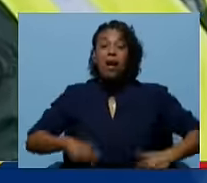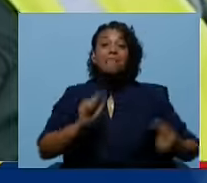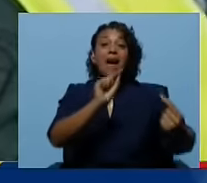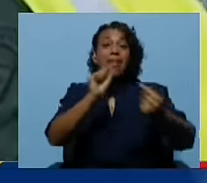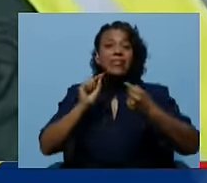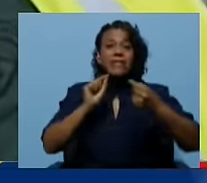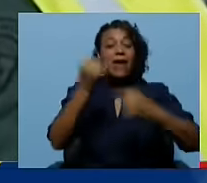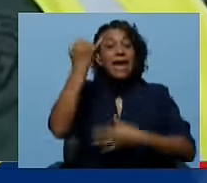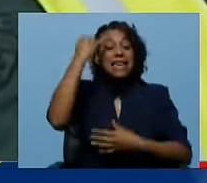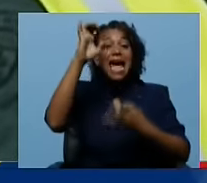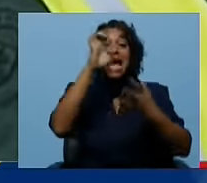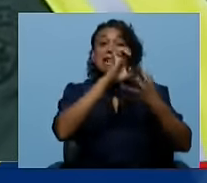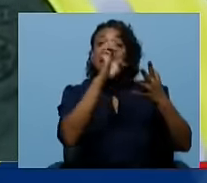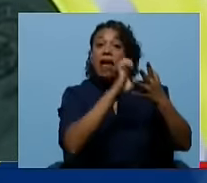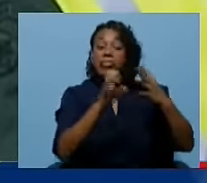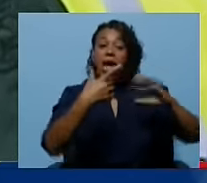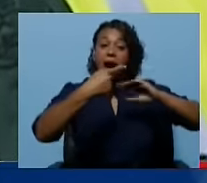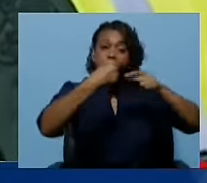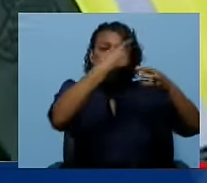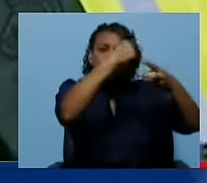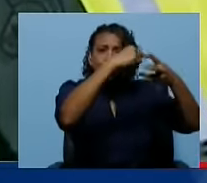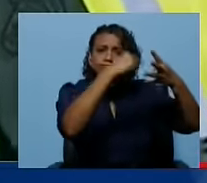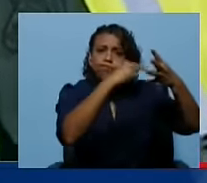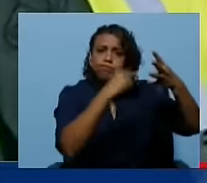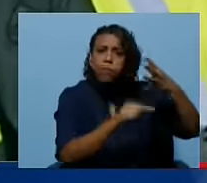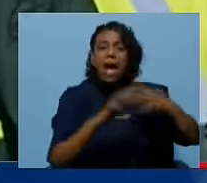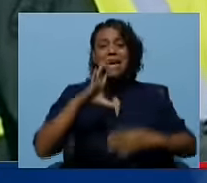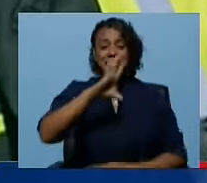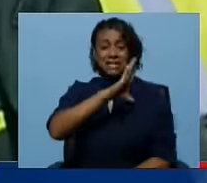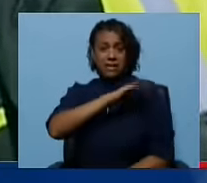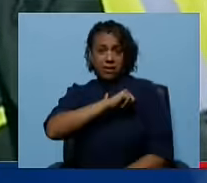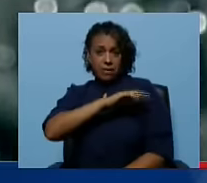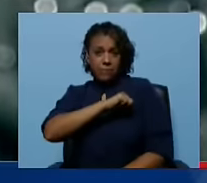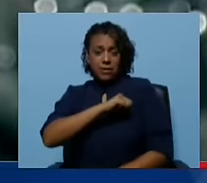debatir los diferentes lineamientos, el CICPC,